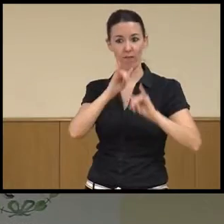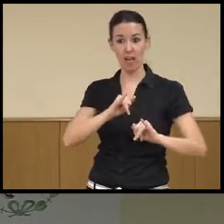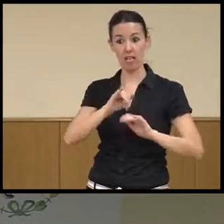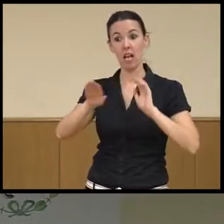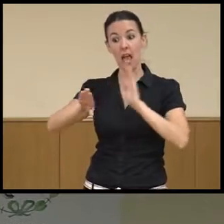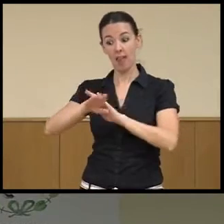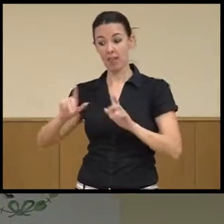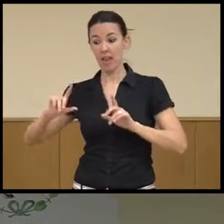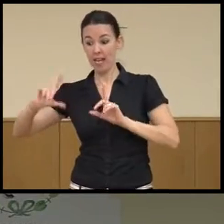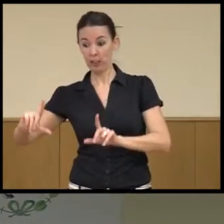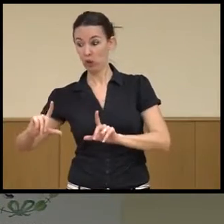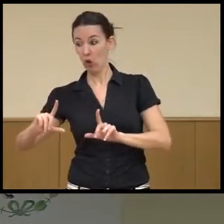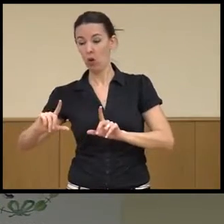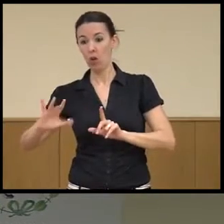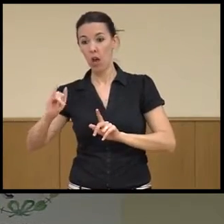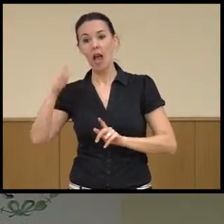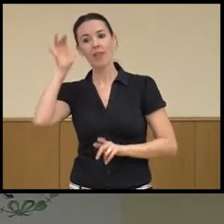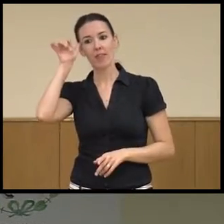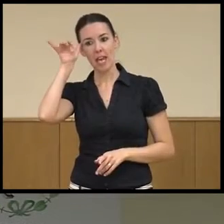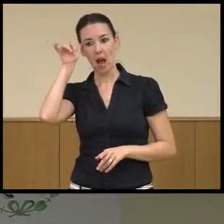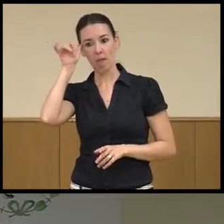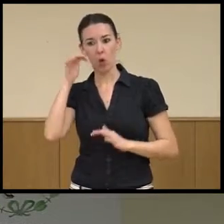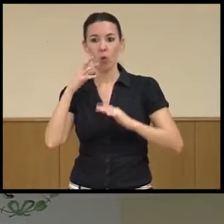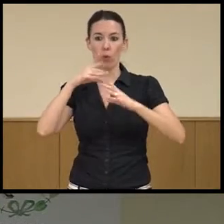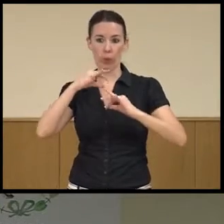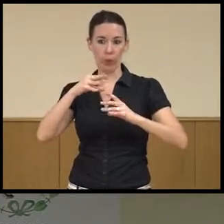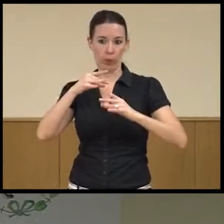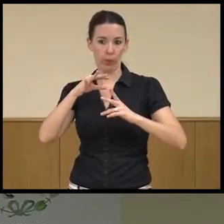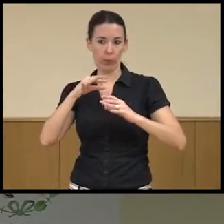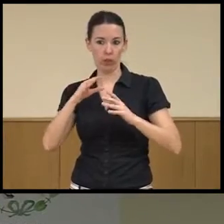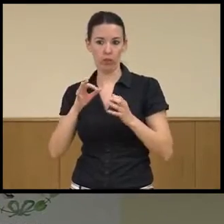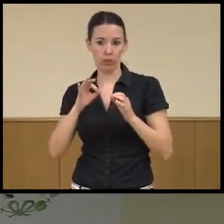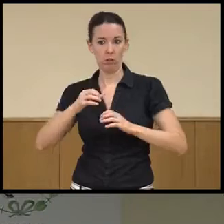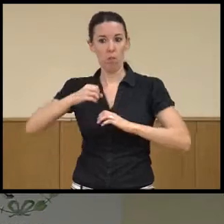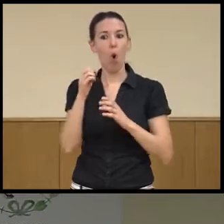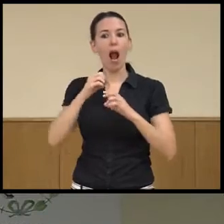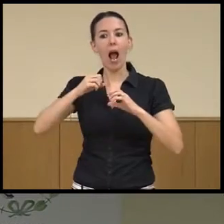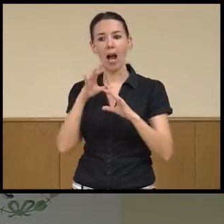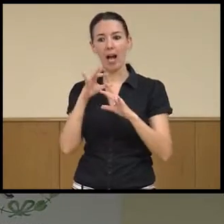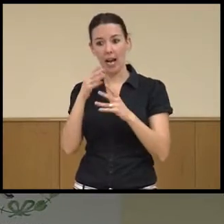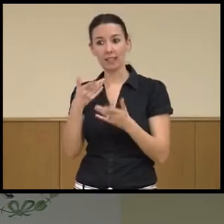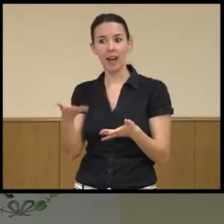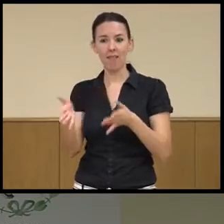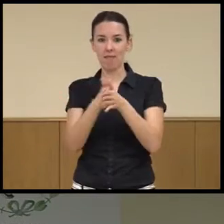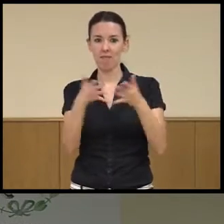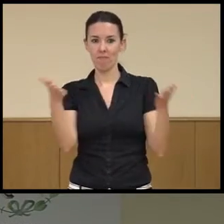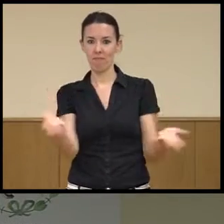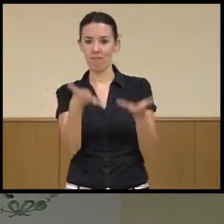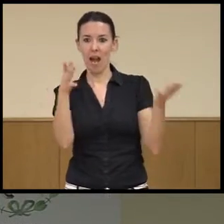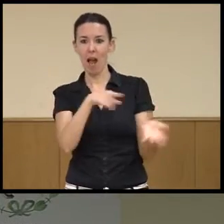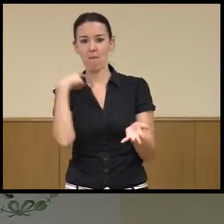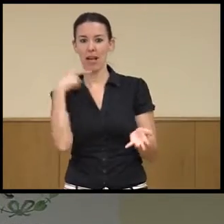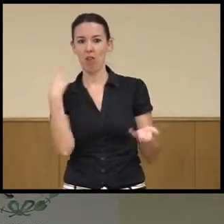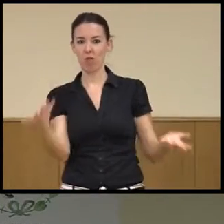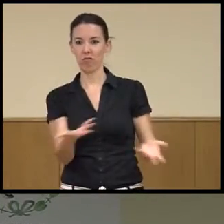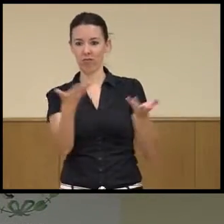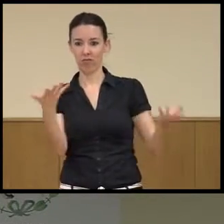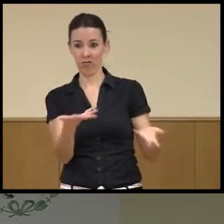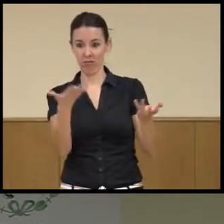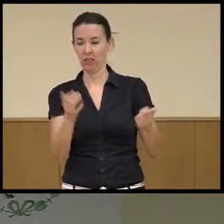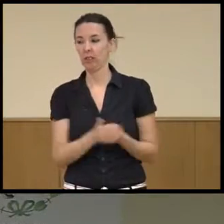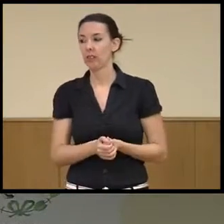derecho de la misma tabla central, el diablo, soplando la lujuriosa gaita, incita a pecar a quien ha consagrado su vida a Dios. De